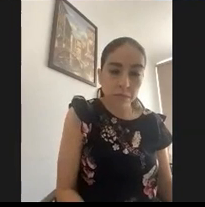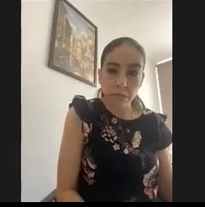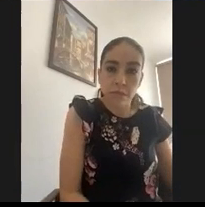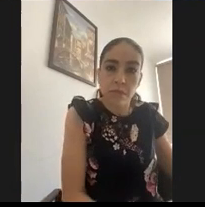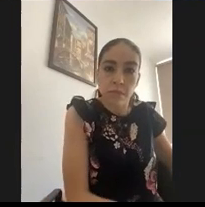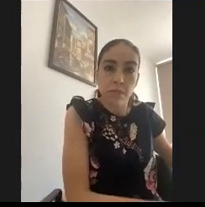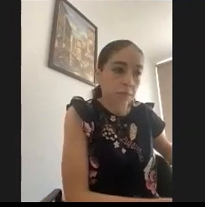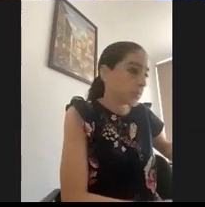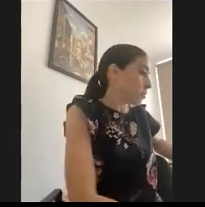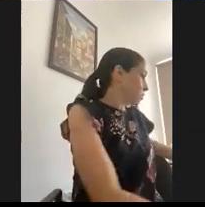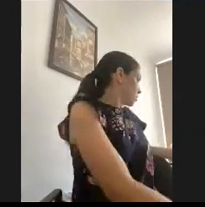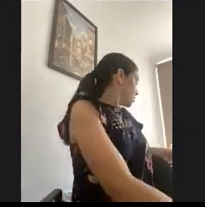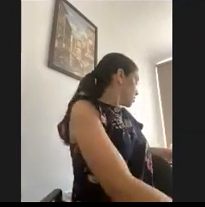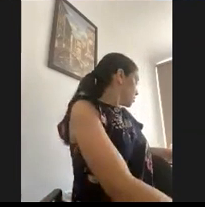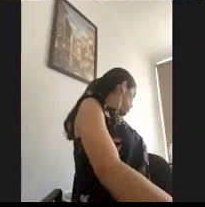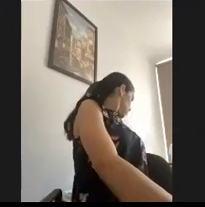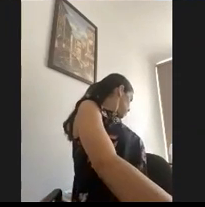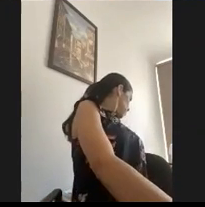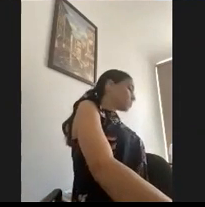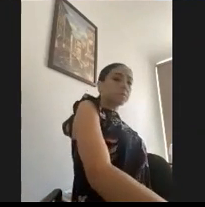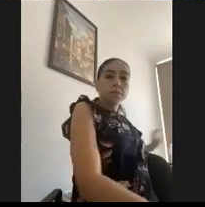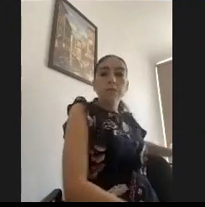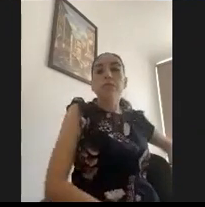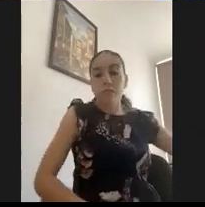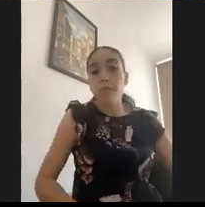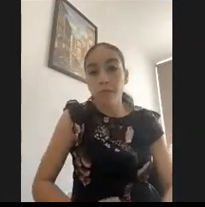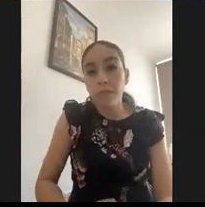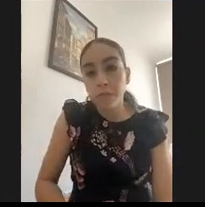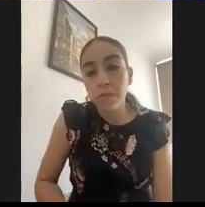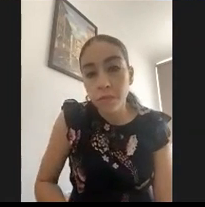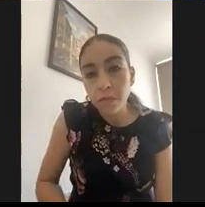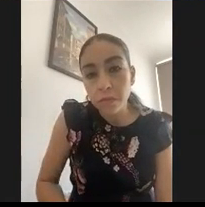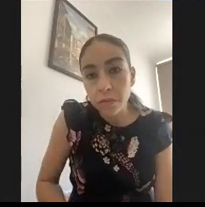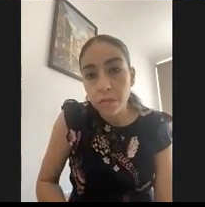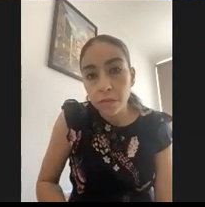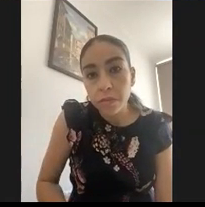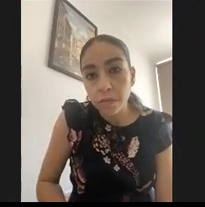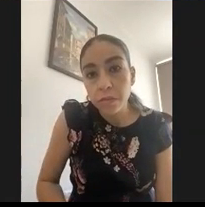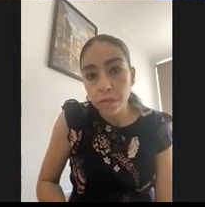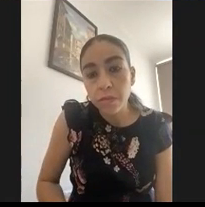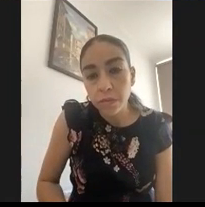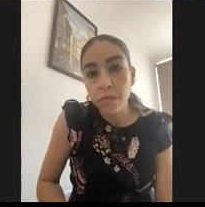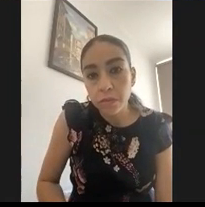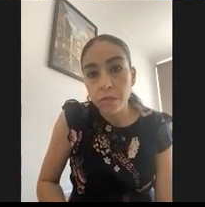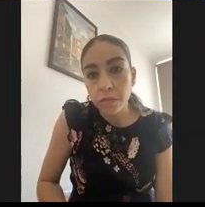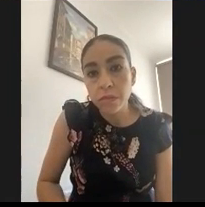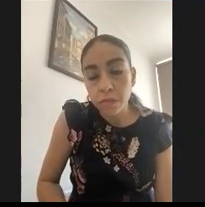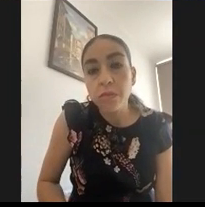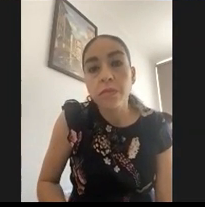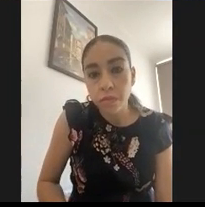municipal. Sin embargo, hablar de Tepatitlán es hablar del territorio que conforma el municipio, y ahí están las delegaciones.